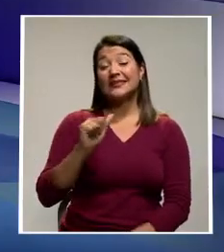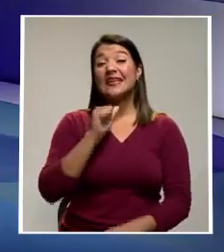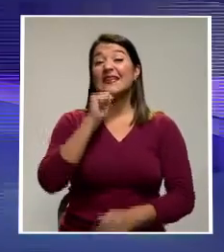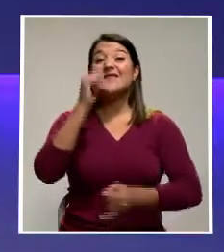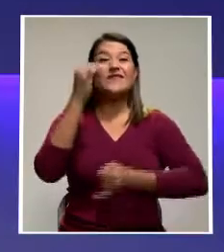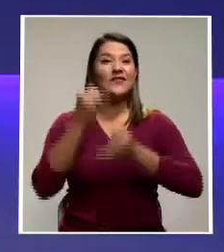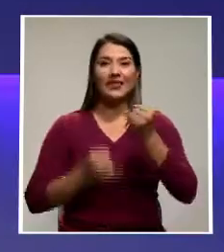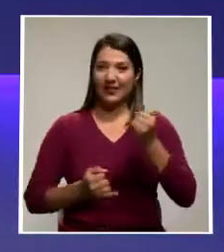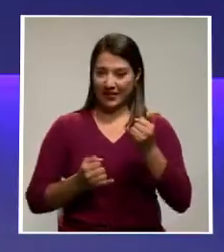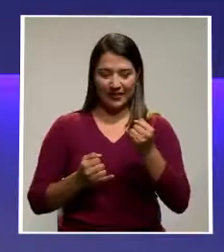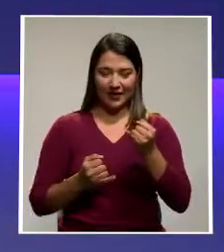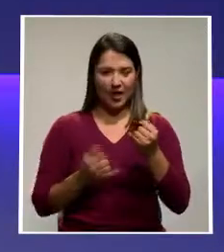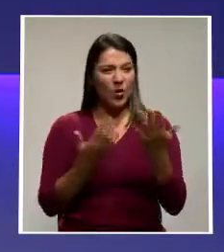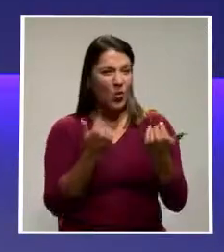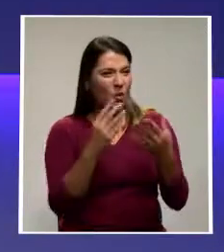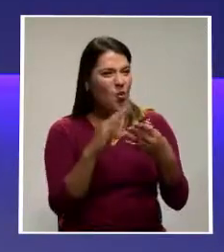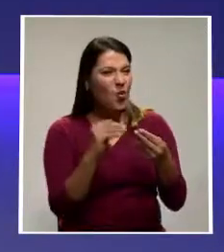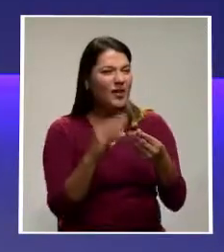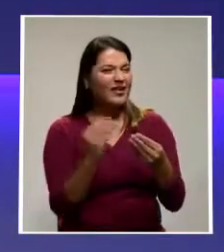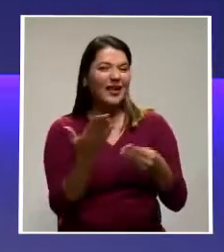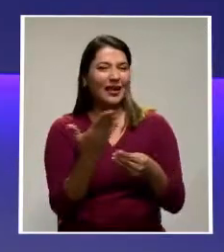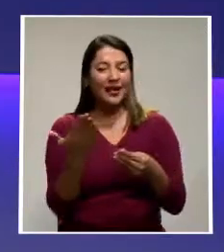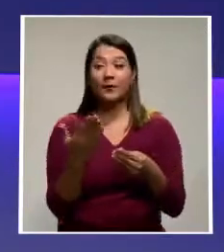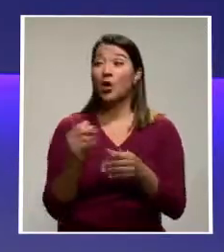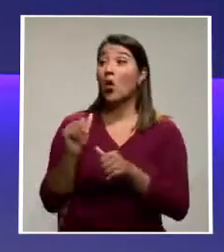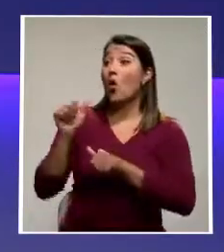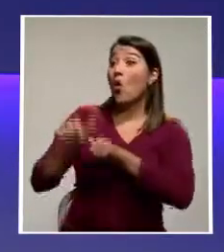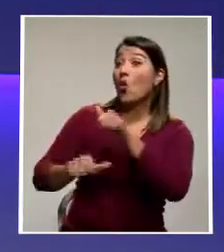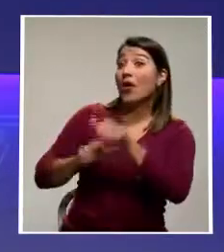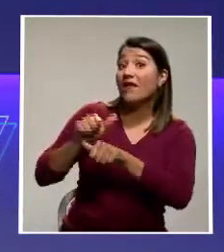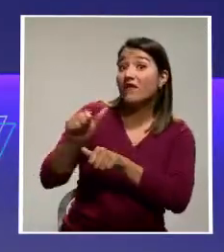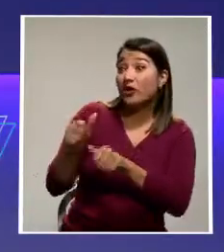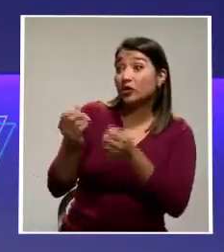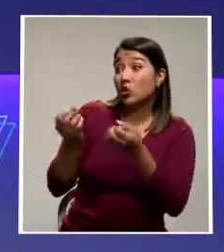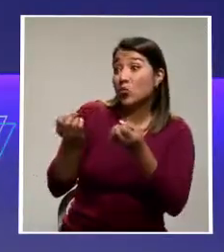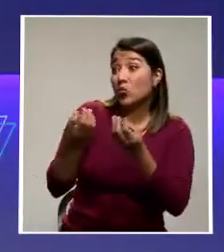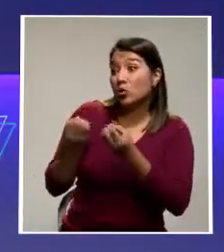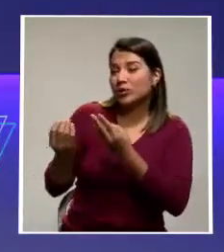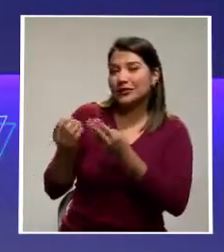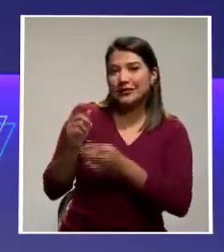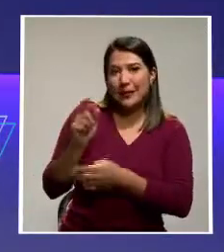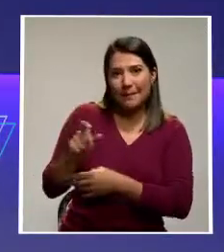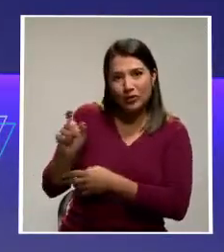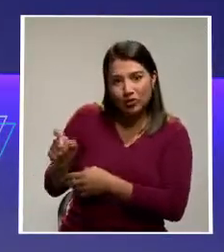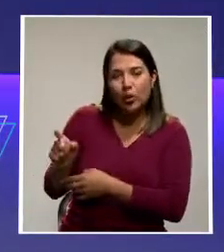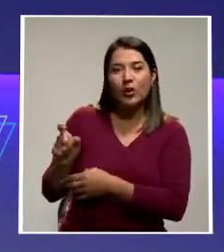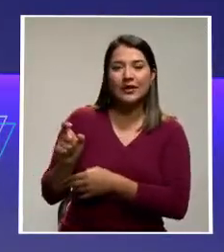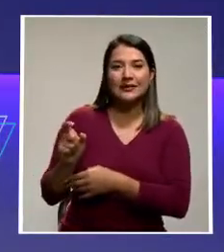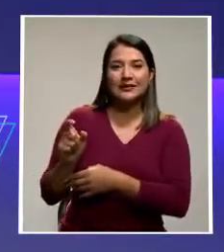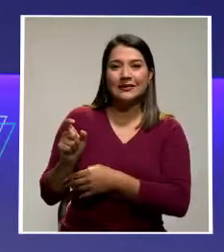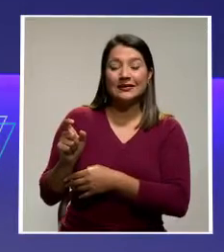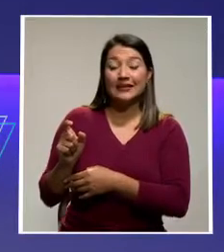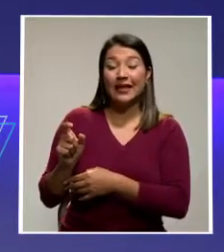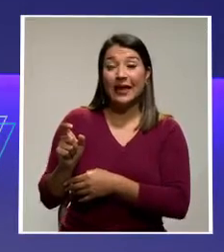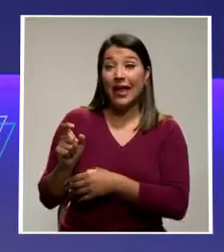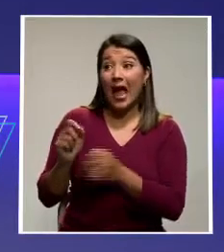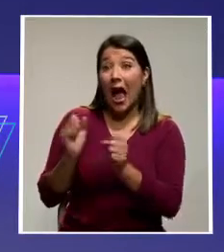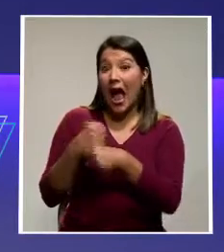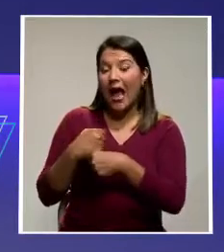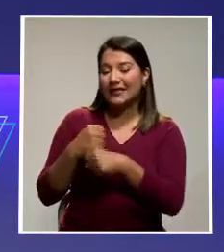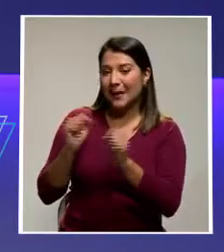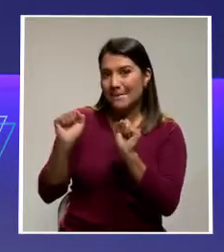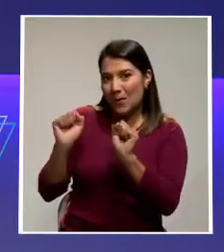esfuerzo colectivo, hay muchas voluntades que están haciendo posible esta aventura artística. Es una